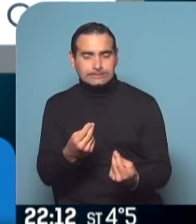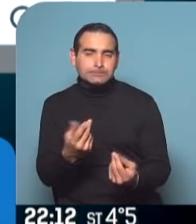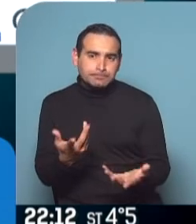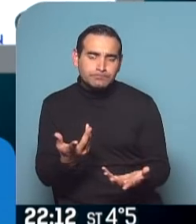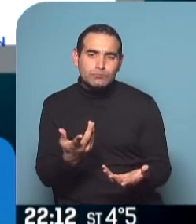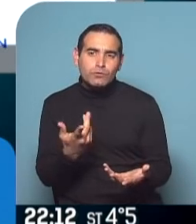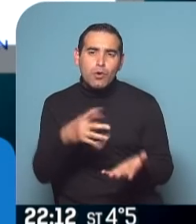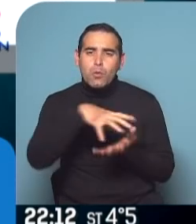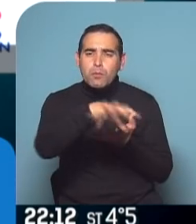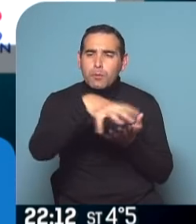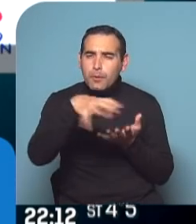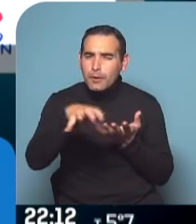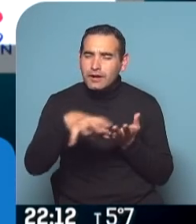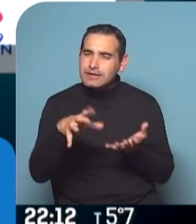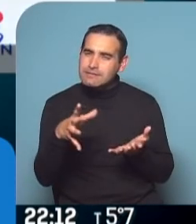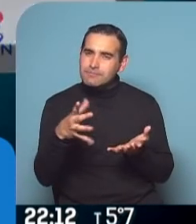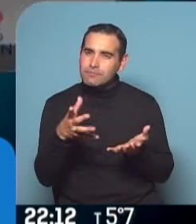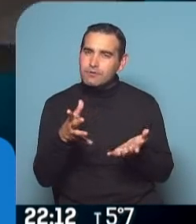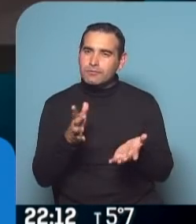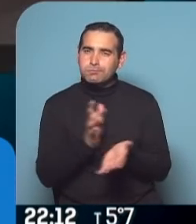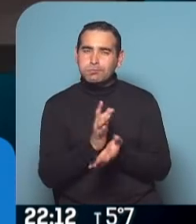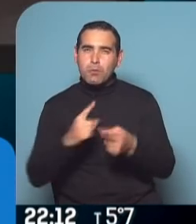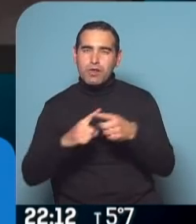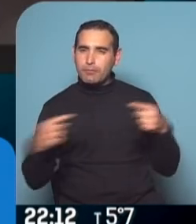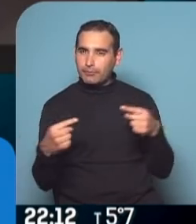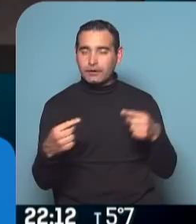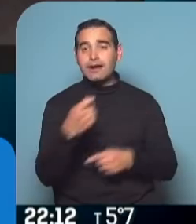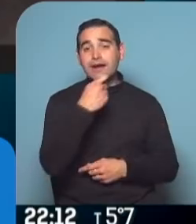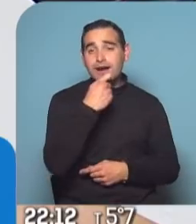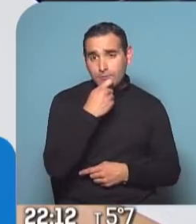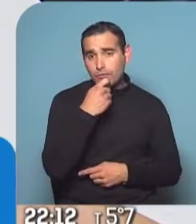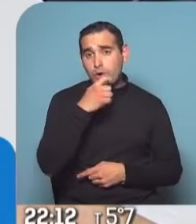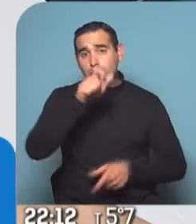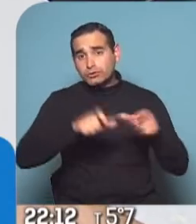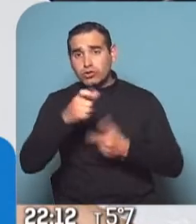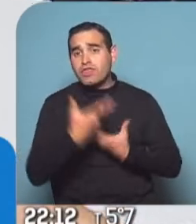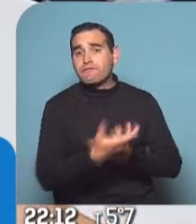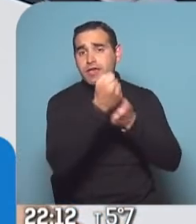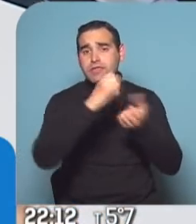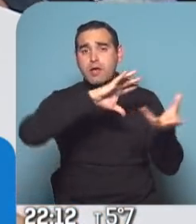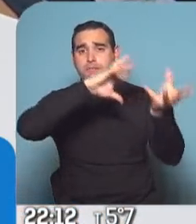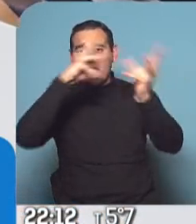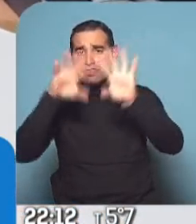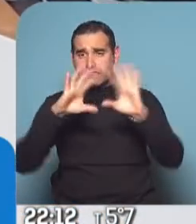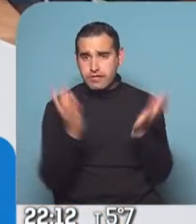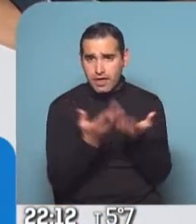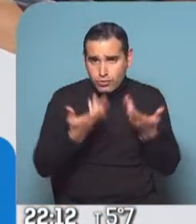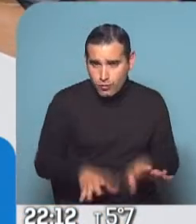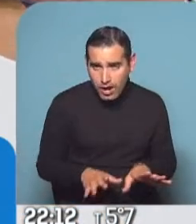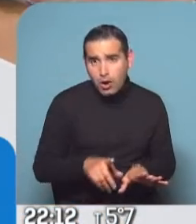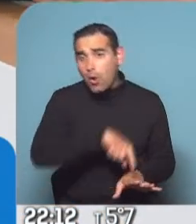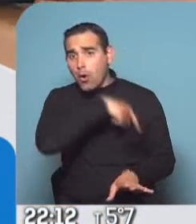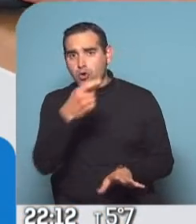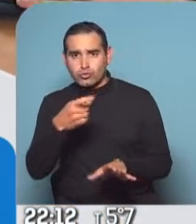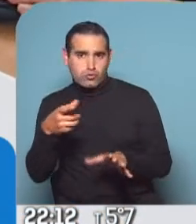en sectores que políticamente están en las antípodas. Por ejemplo, por un lado los ambientalistas y por otro lado el mundo rural,